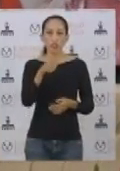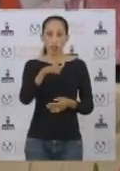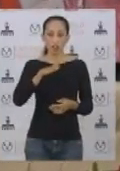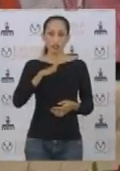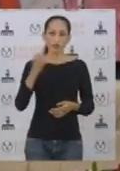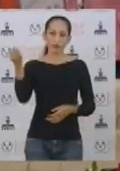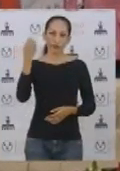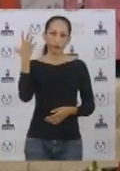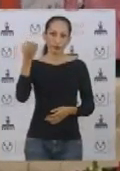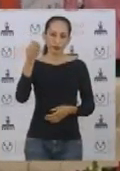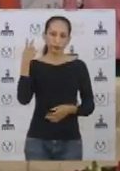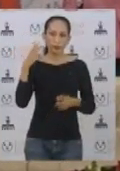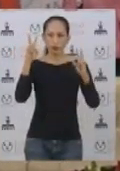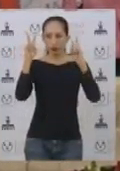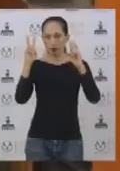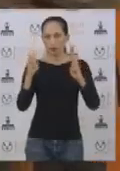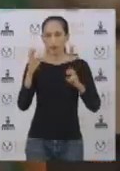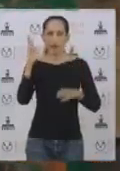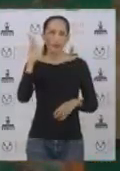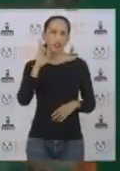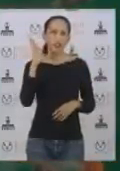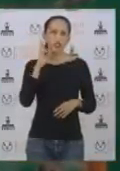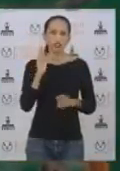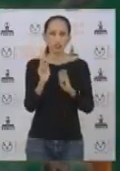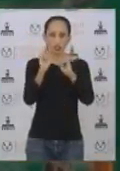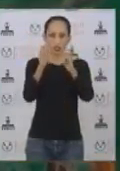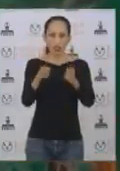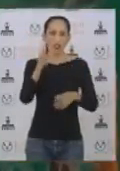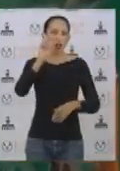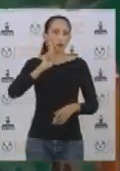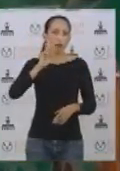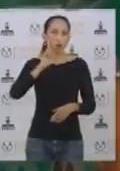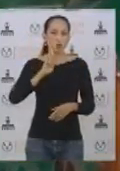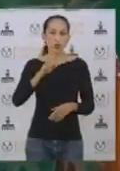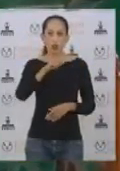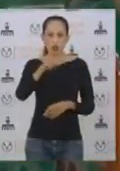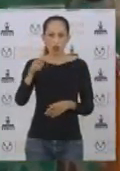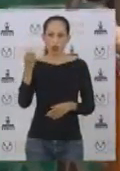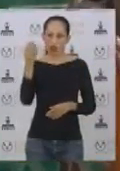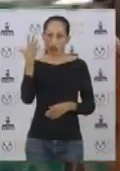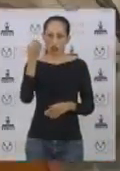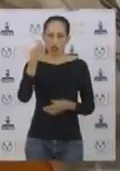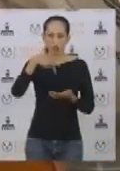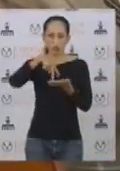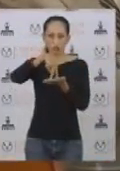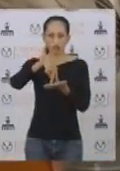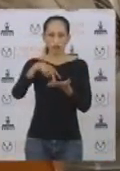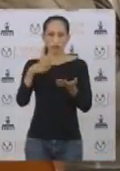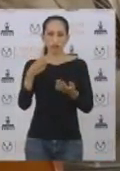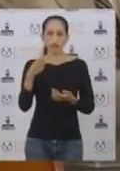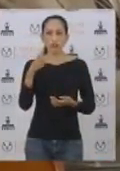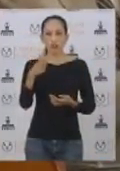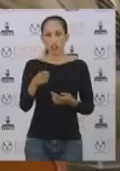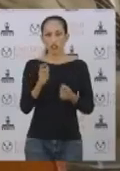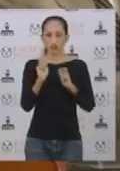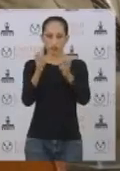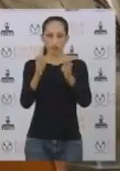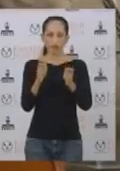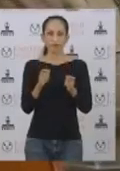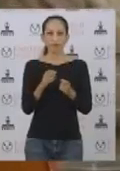de Participación y Liderazgo Estudiantil, el rector hizo entrega de un reconocimiento a la expositora Trixia Valle por contribuir con la Universidad Autónoma